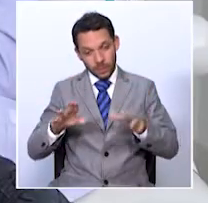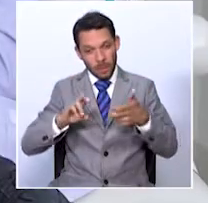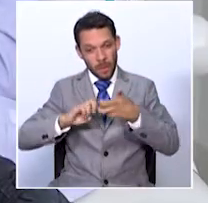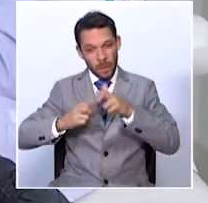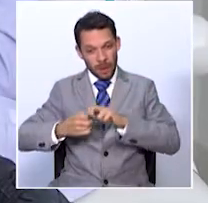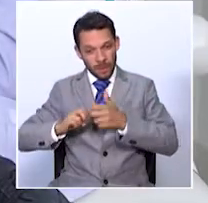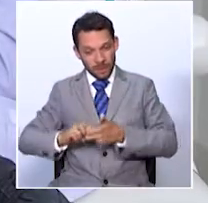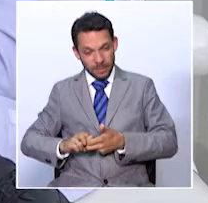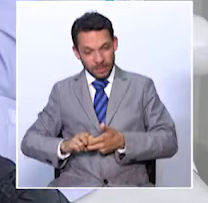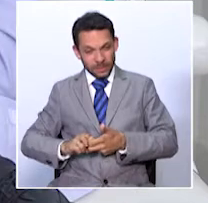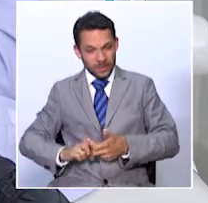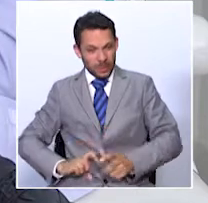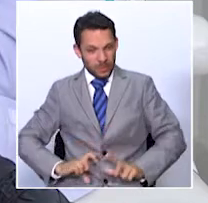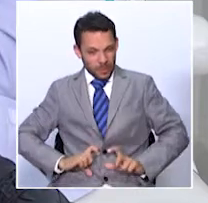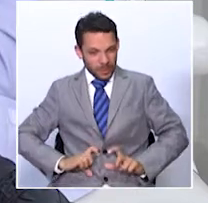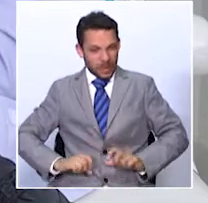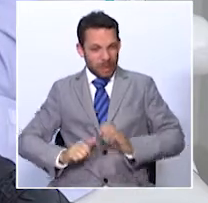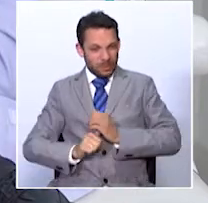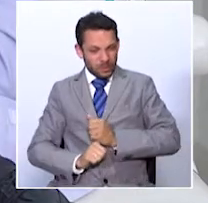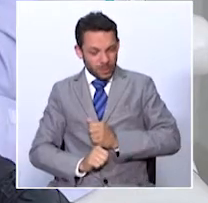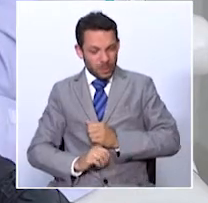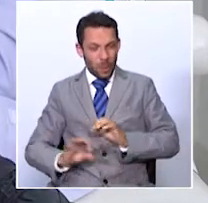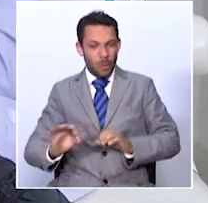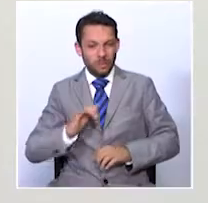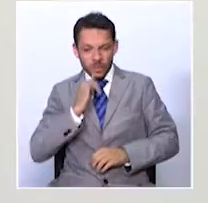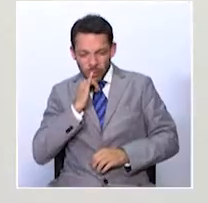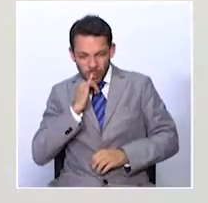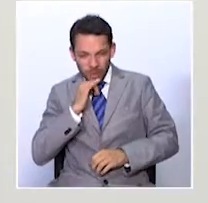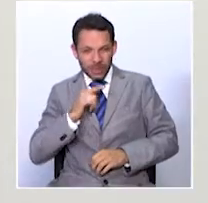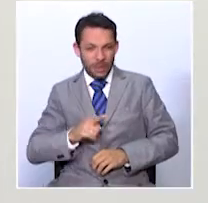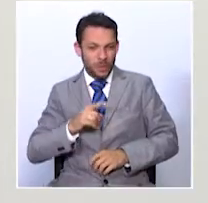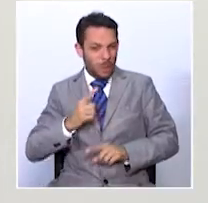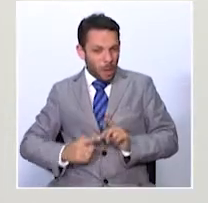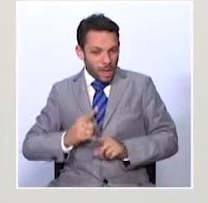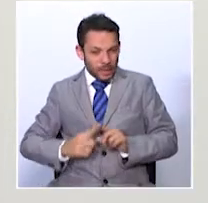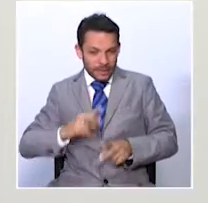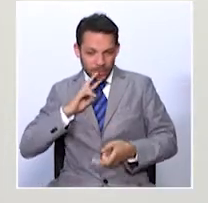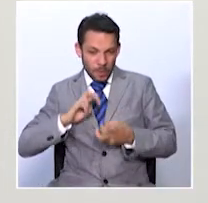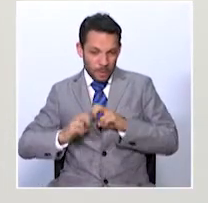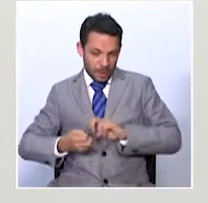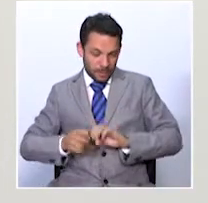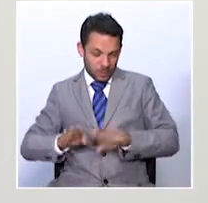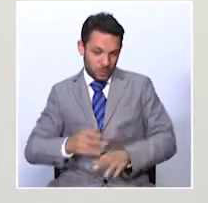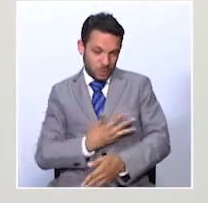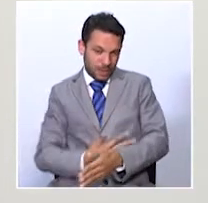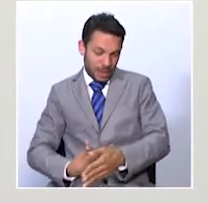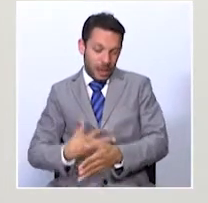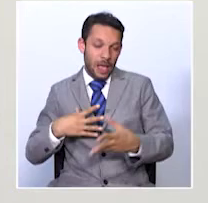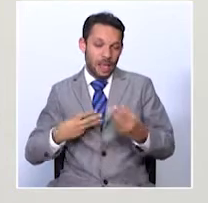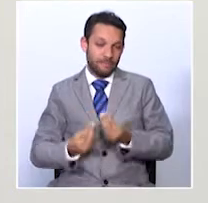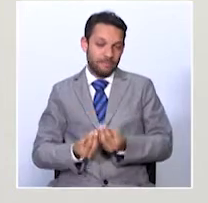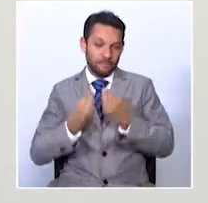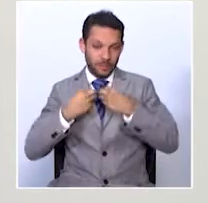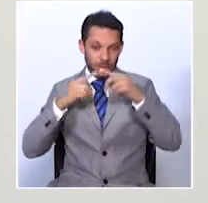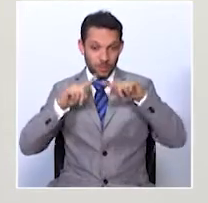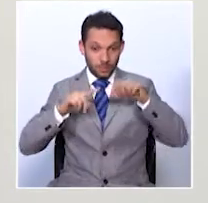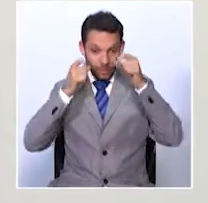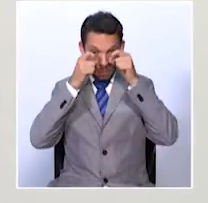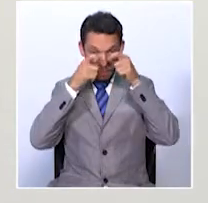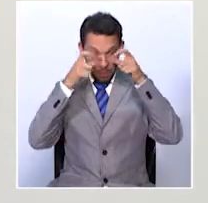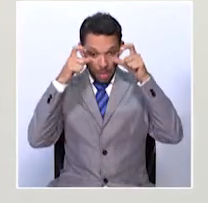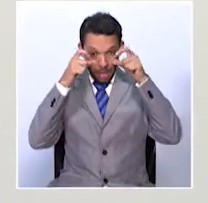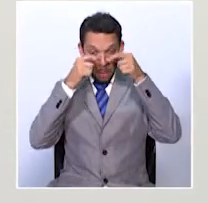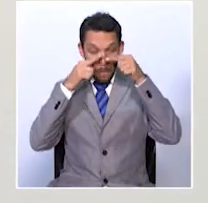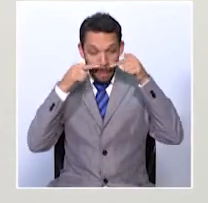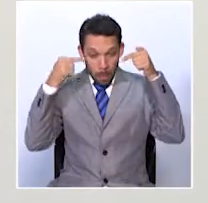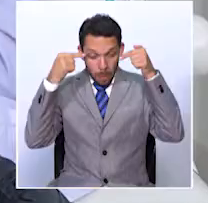de base, y por los años también. Entonces hay cirugías que van a hacer que